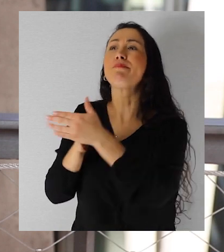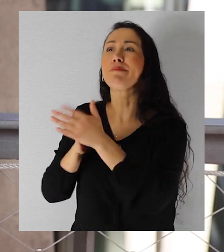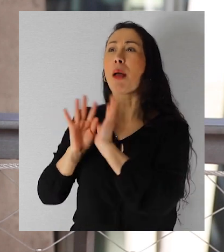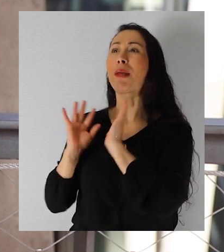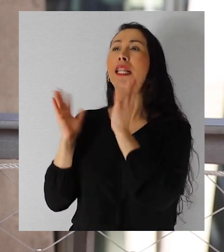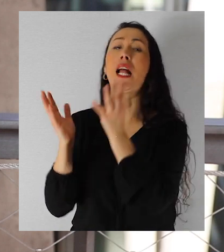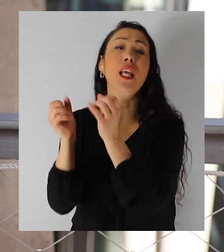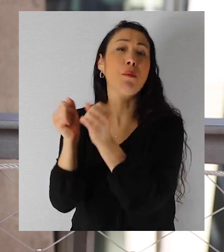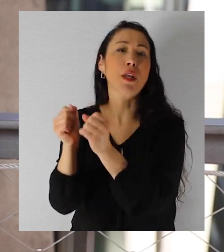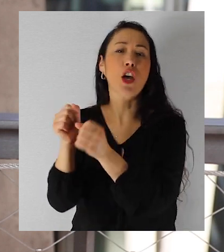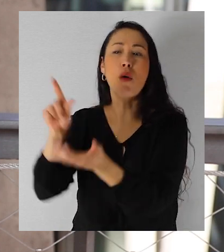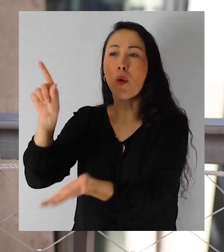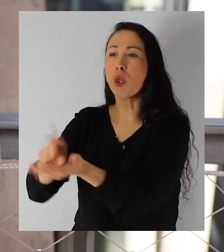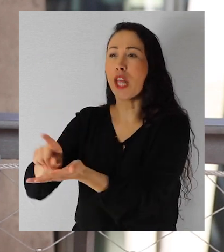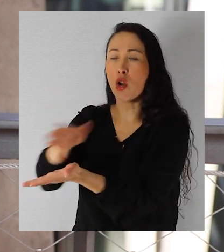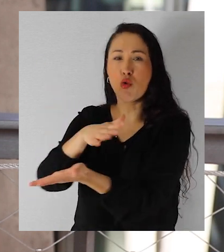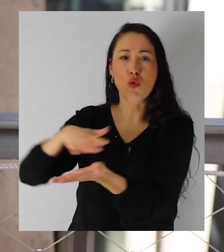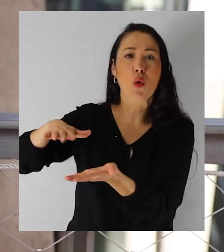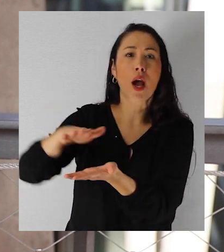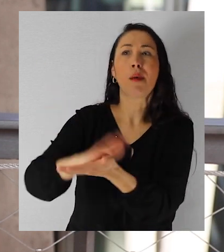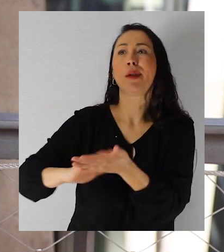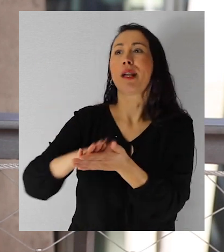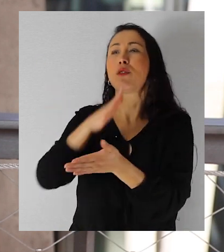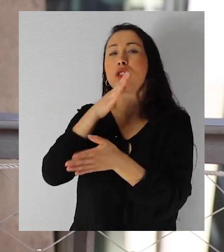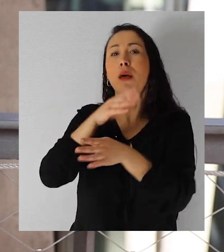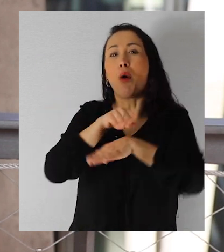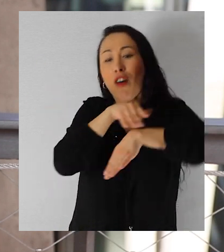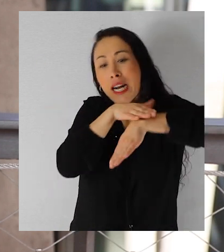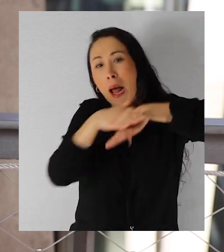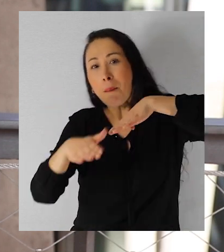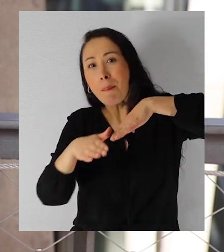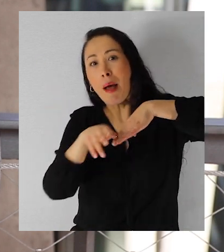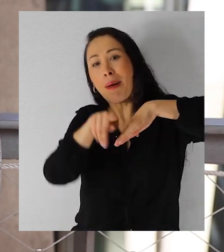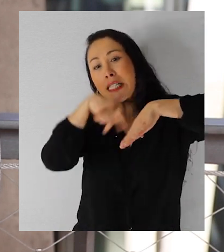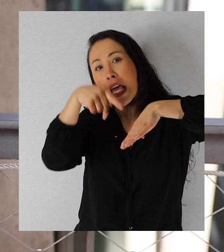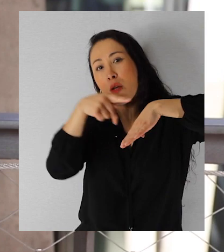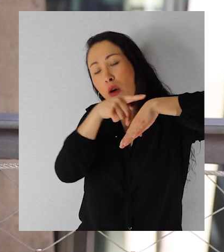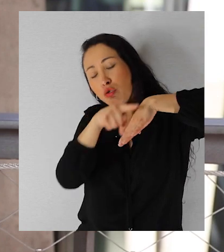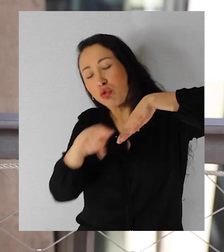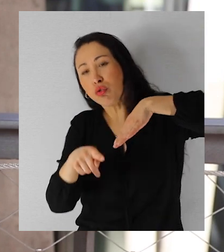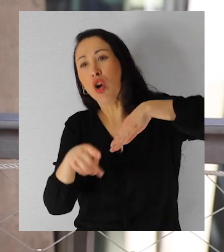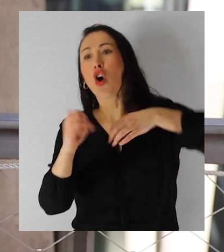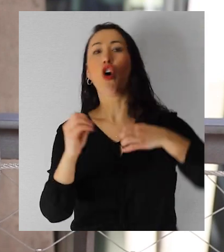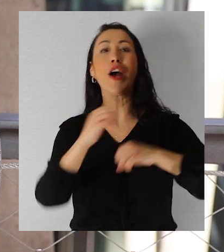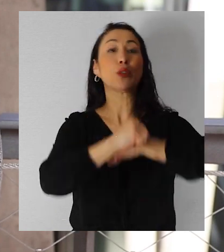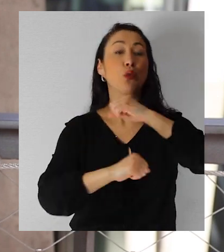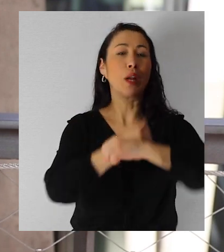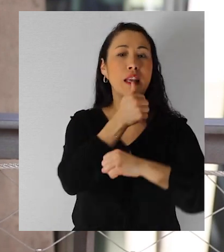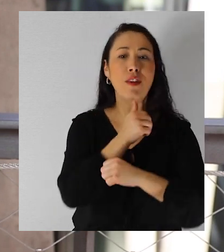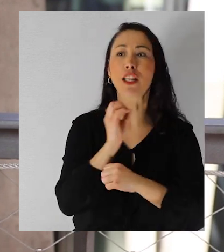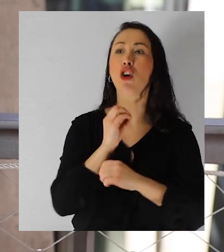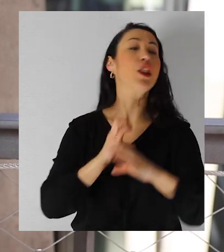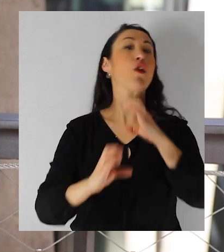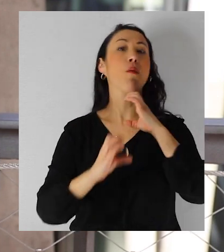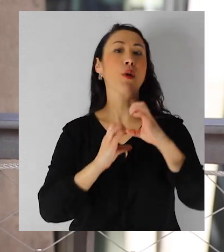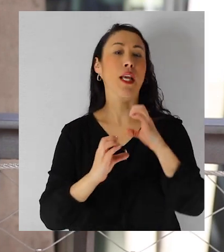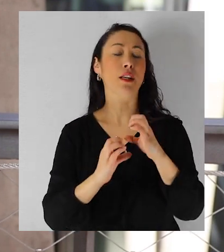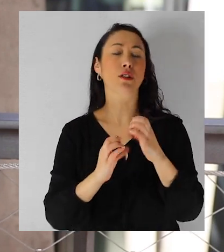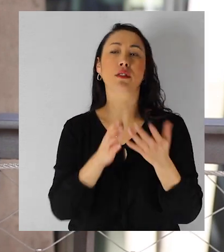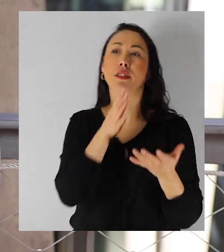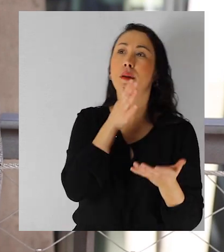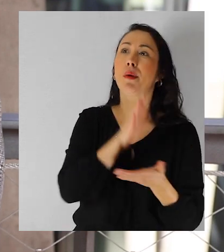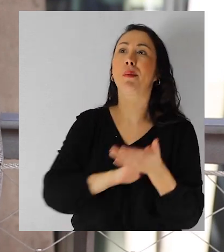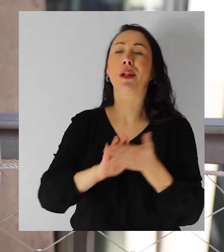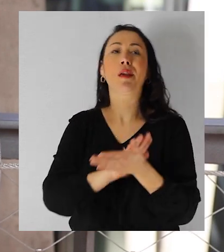ser físicas, que se traducen, digamos, en una rampa, en una falta de infraestructura, o de comunicaciones, que donde yo no tengo acceso a una